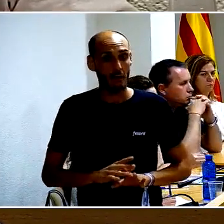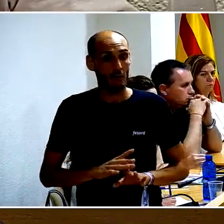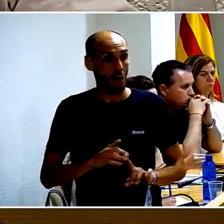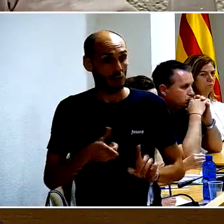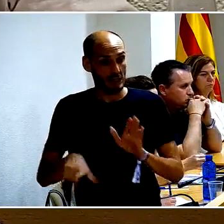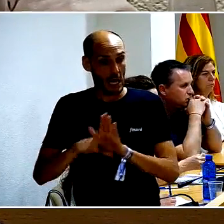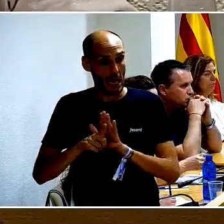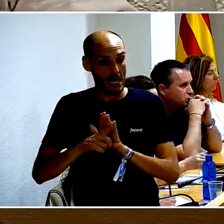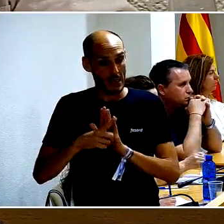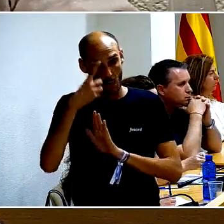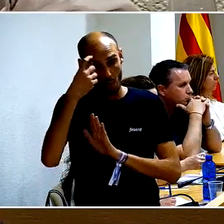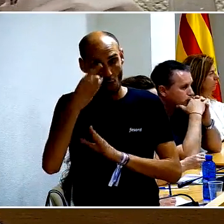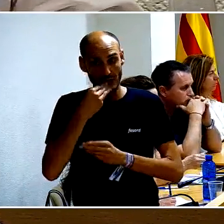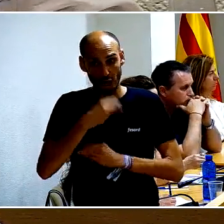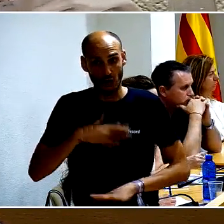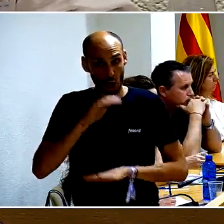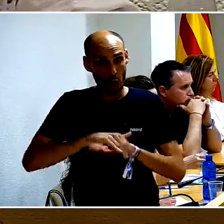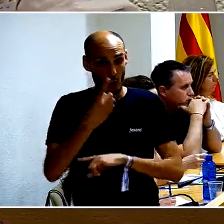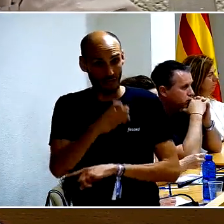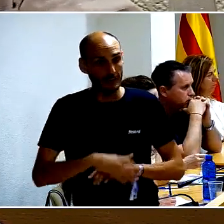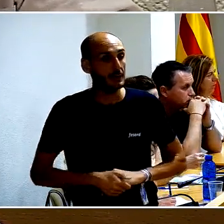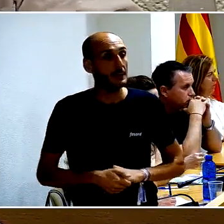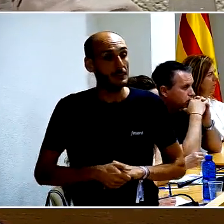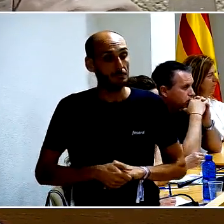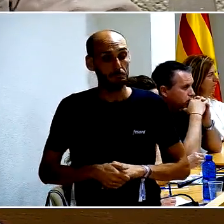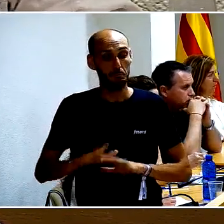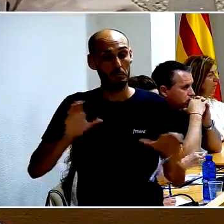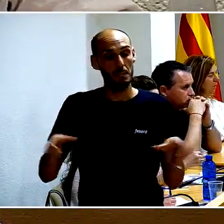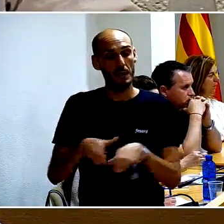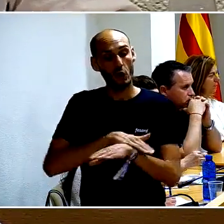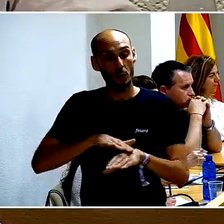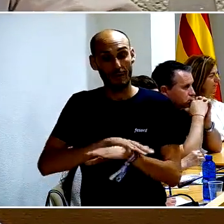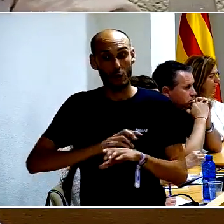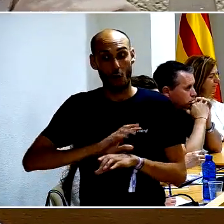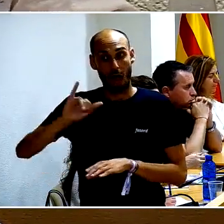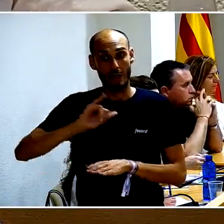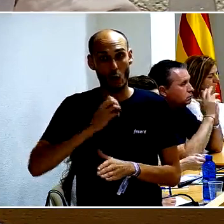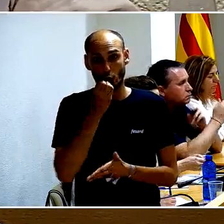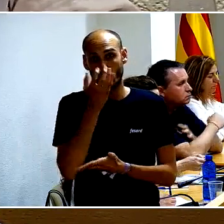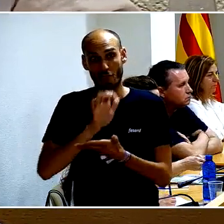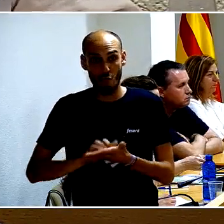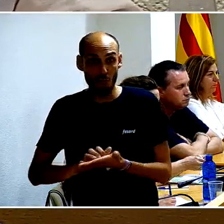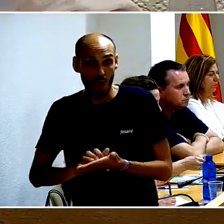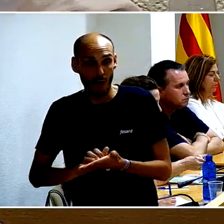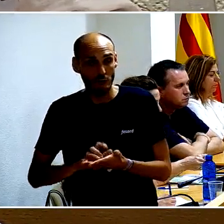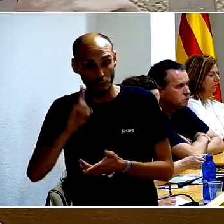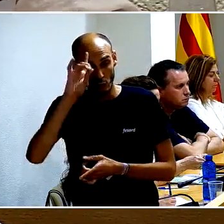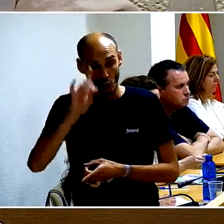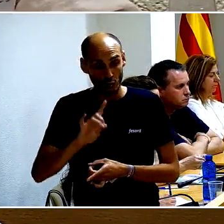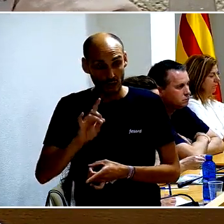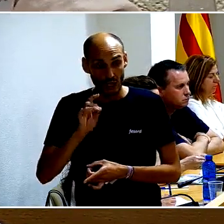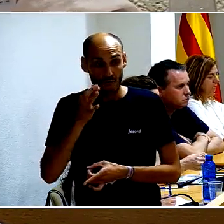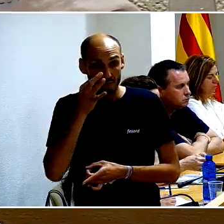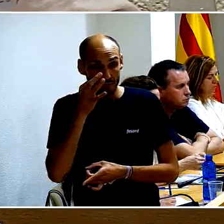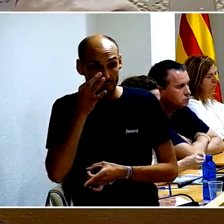de memoria histórica. A no ser que el equipo de gobierno disponga de otro informe, decía mi compañero, que no nos ha hecho llegar,